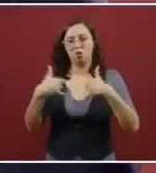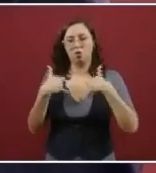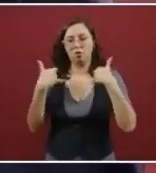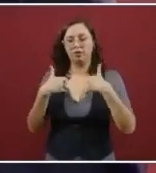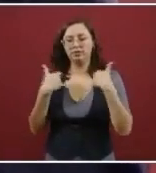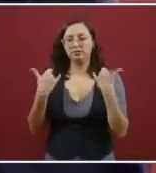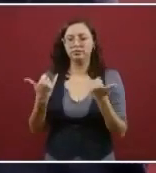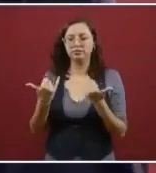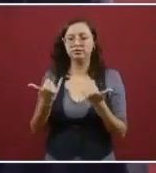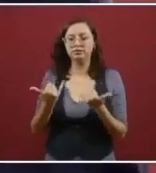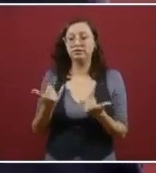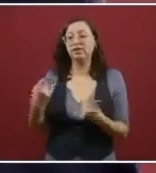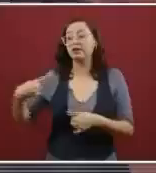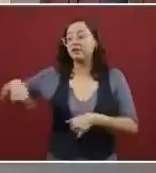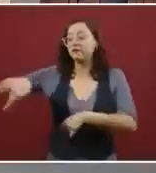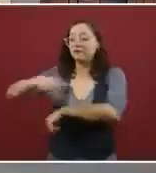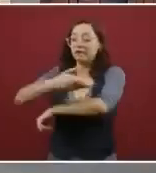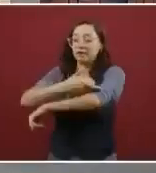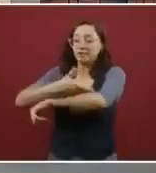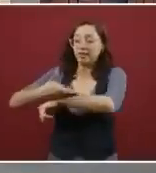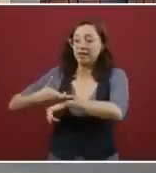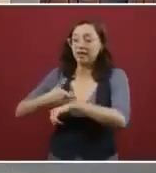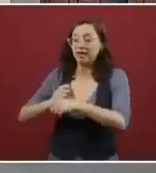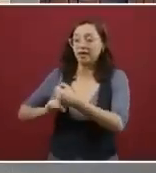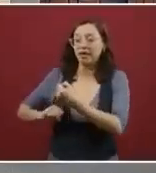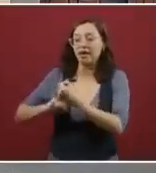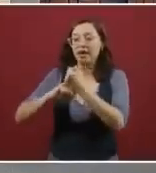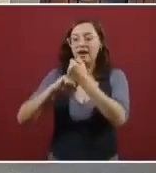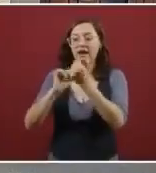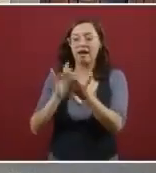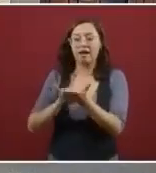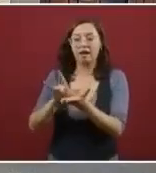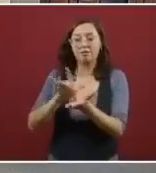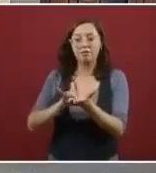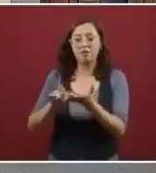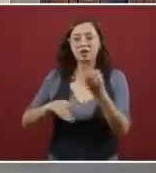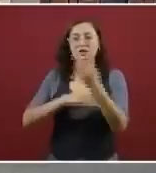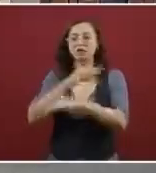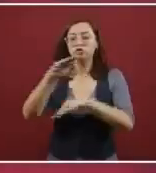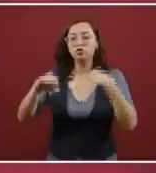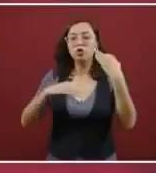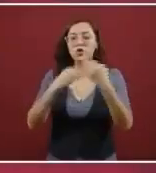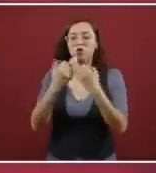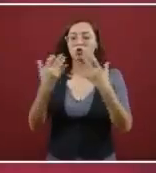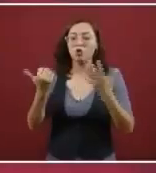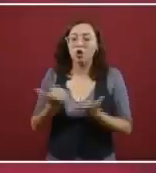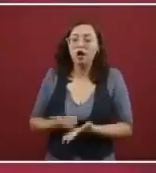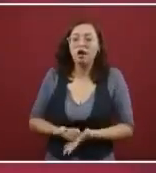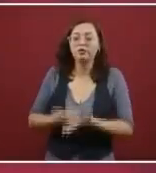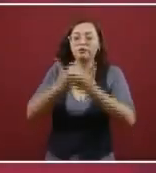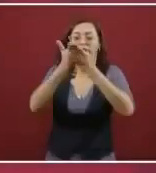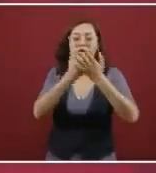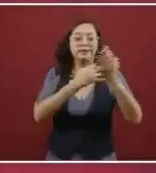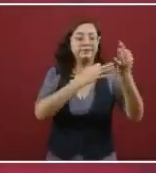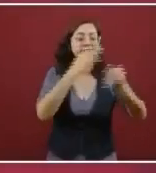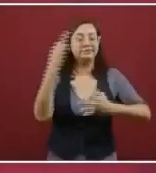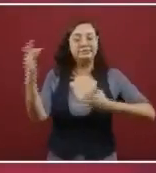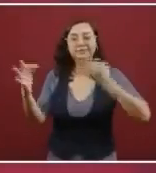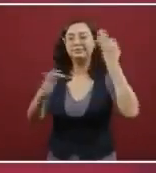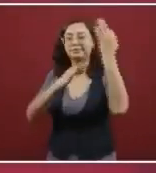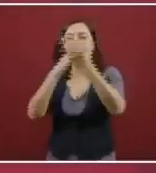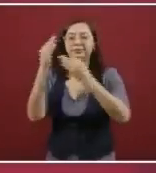mucho en las familias y todos vamos a ayudar a hacer una campaña